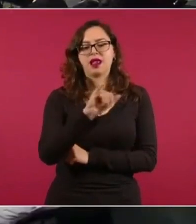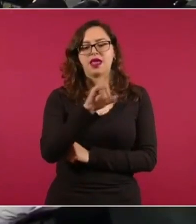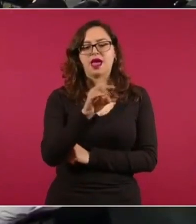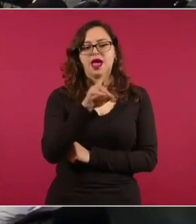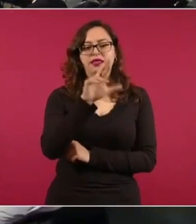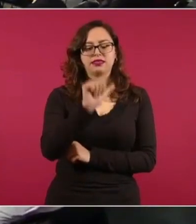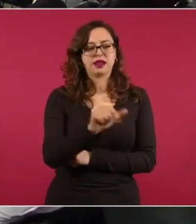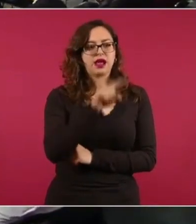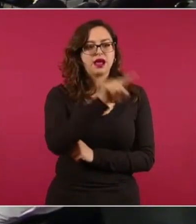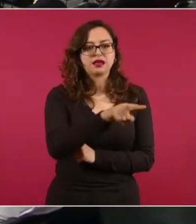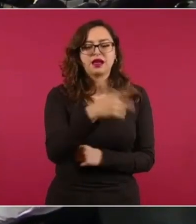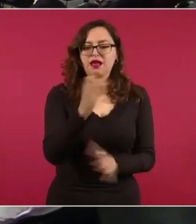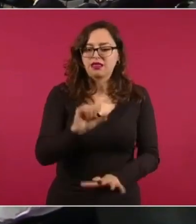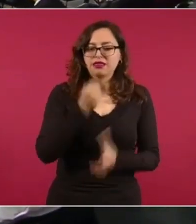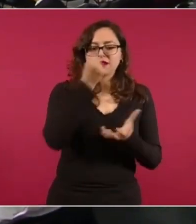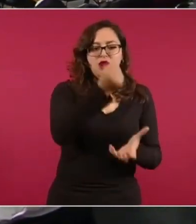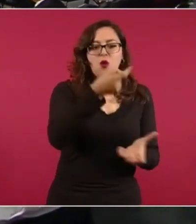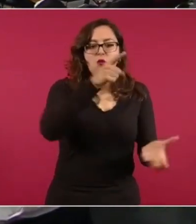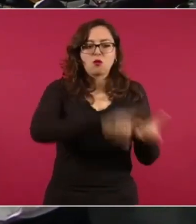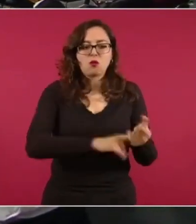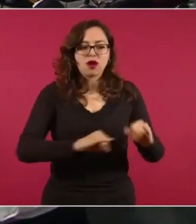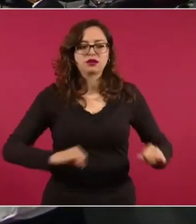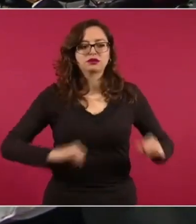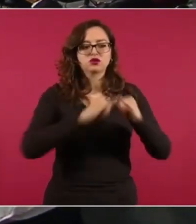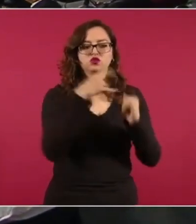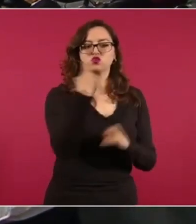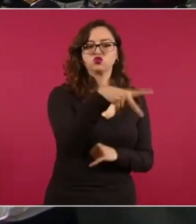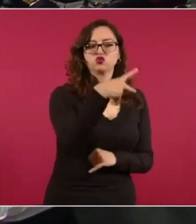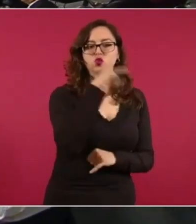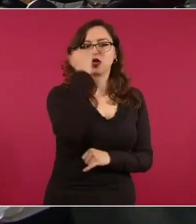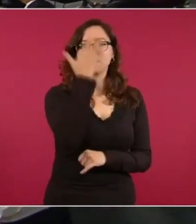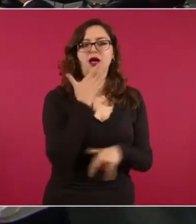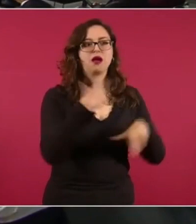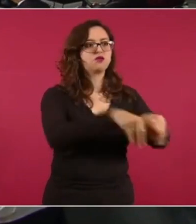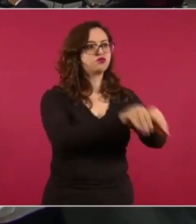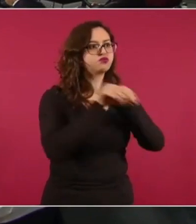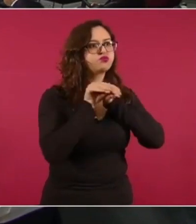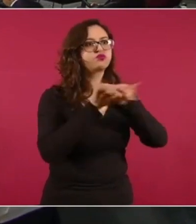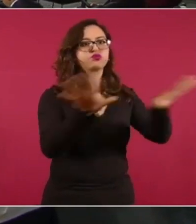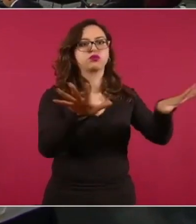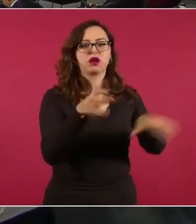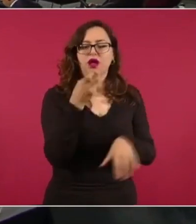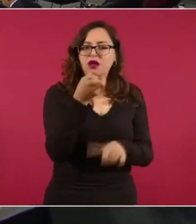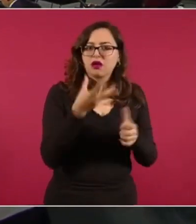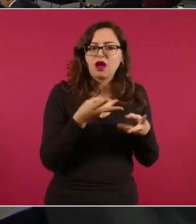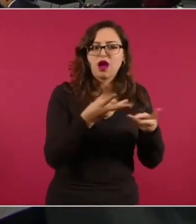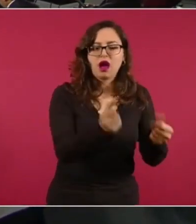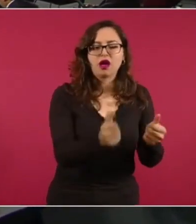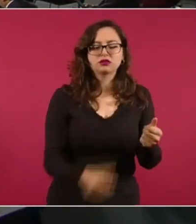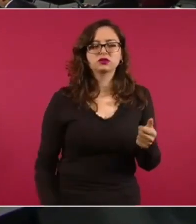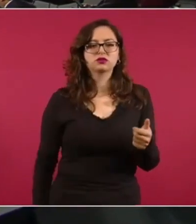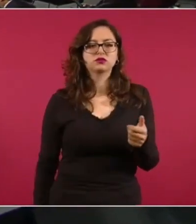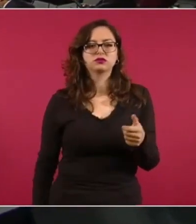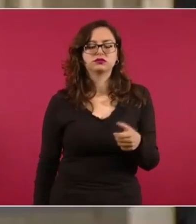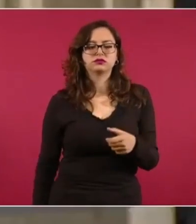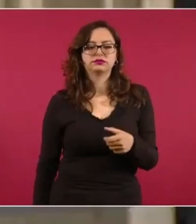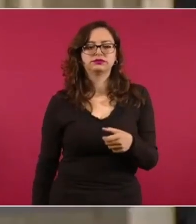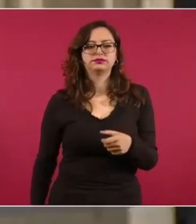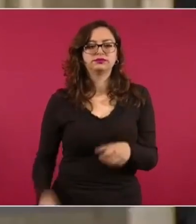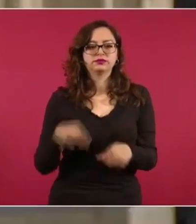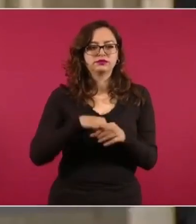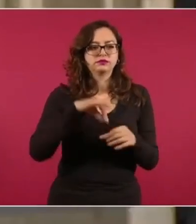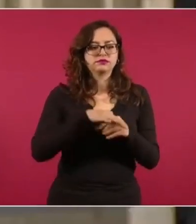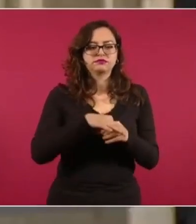ha gastado 50 millones de pesos en 300 espectaculares. Mi portal Lor Molécula